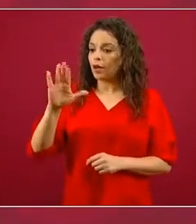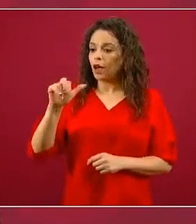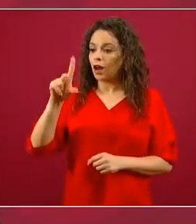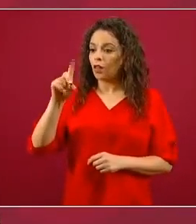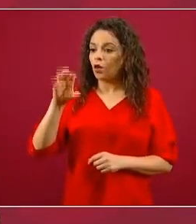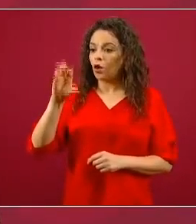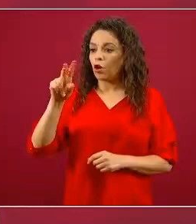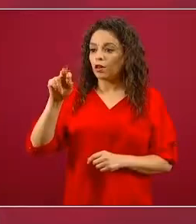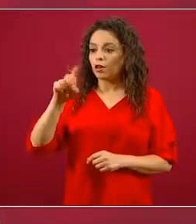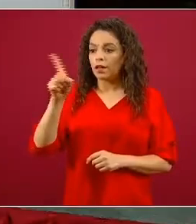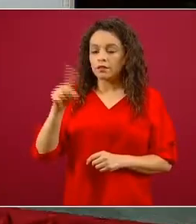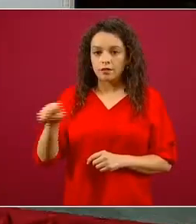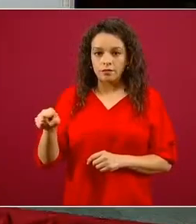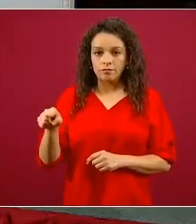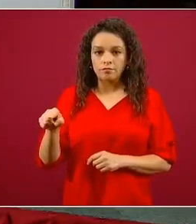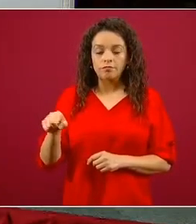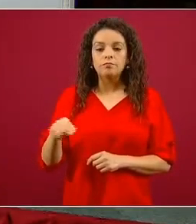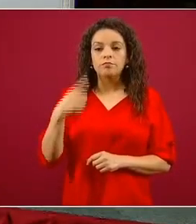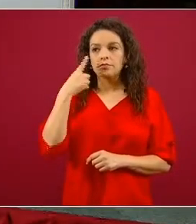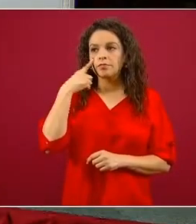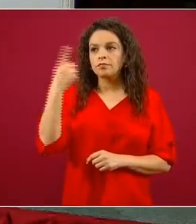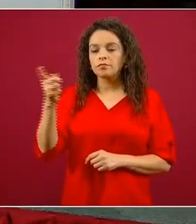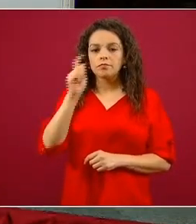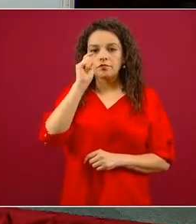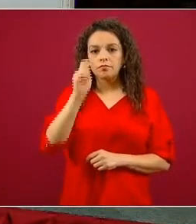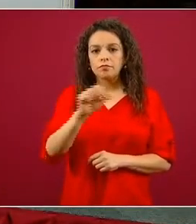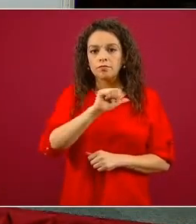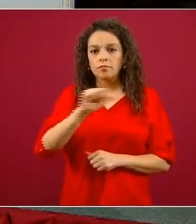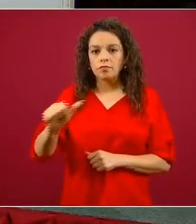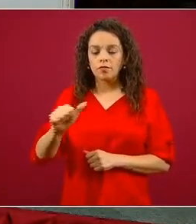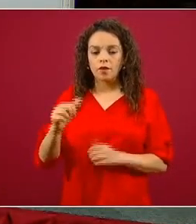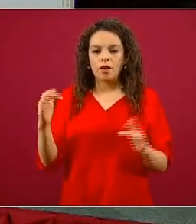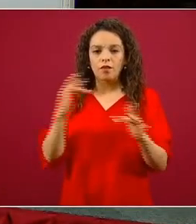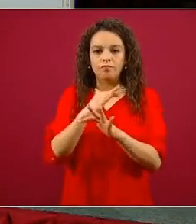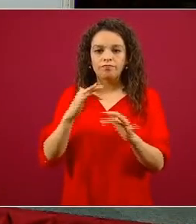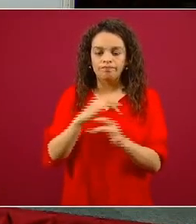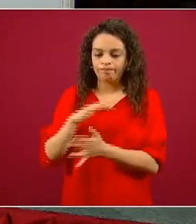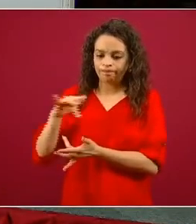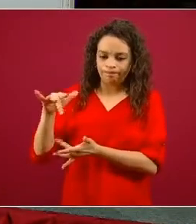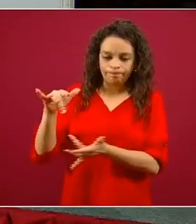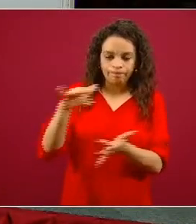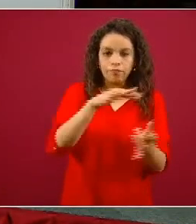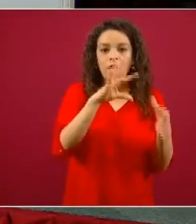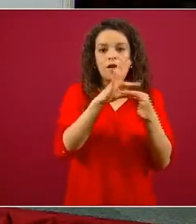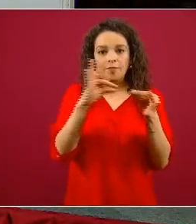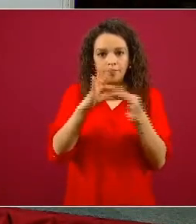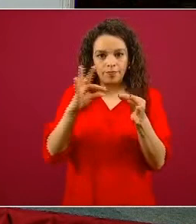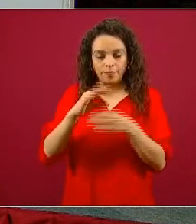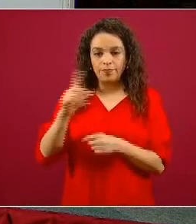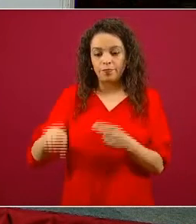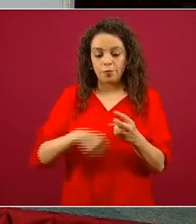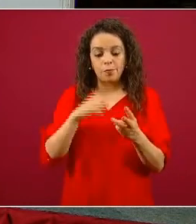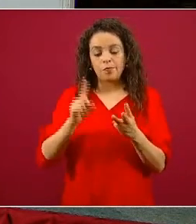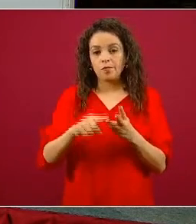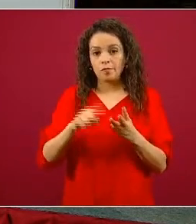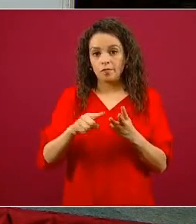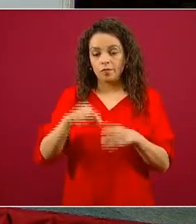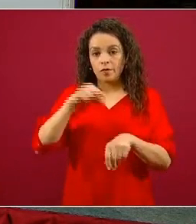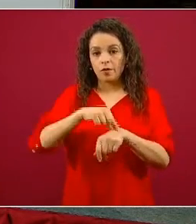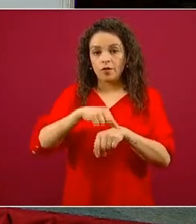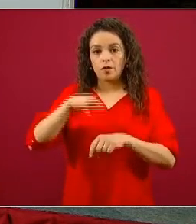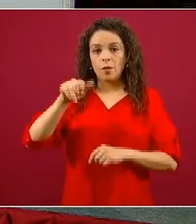a presentar el mosaico de movilidad y va a comentarlo. Y tercero, el doctor Mauricio Hernández